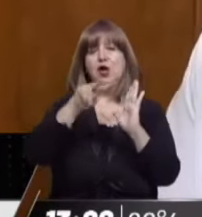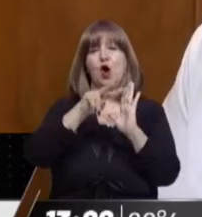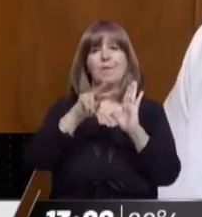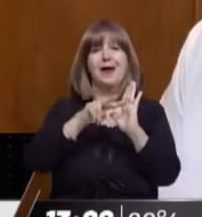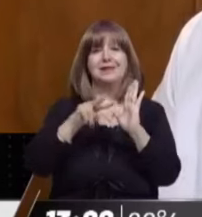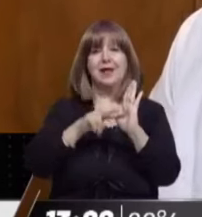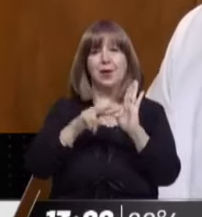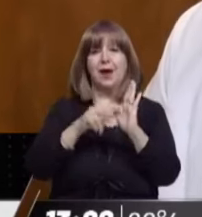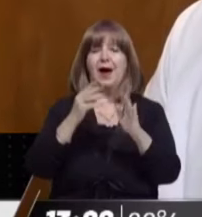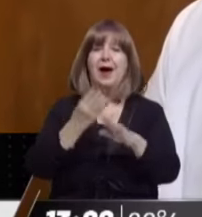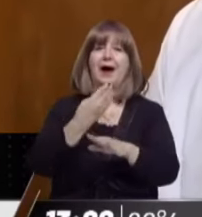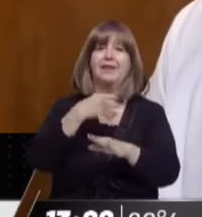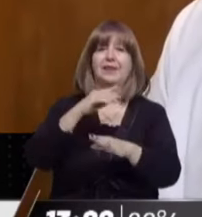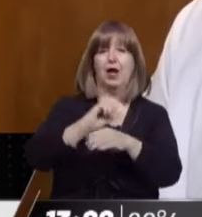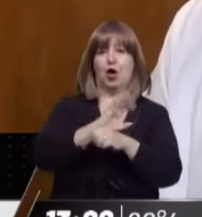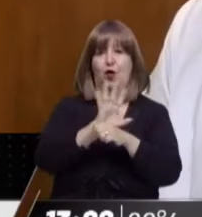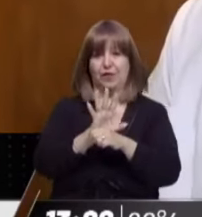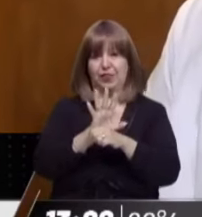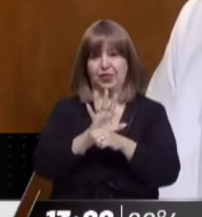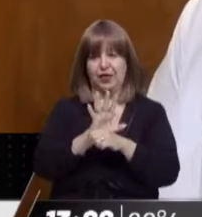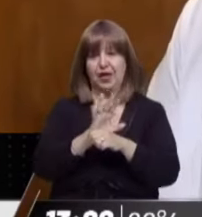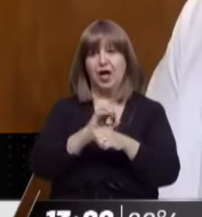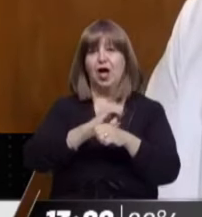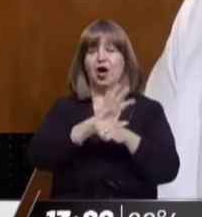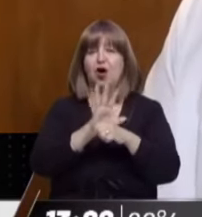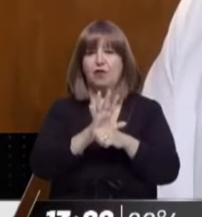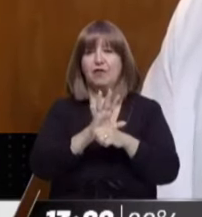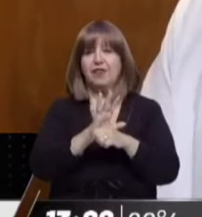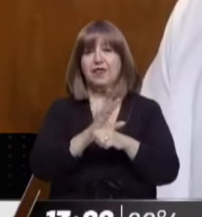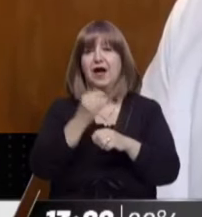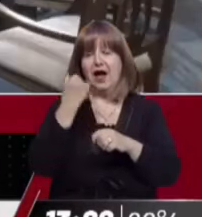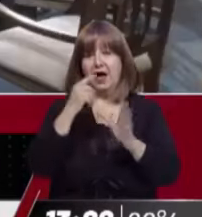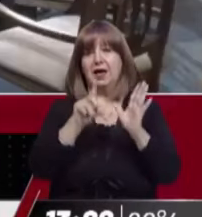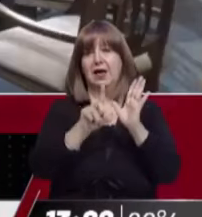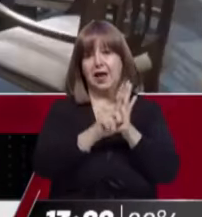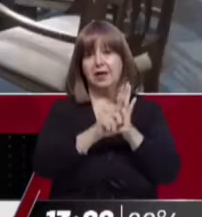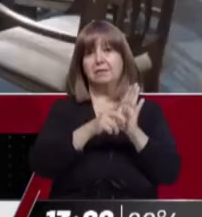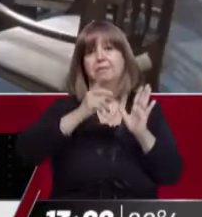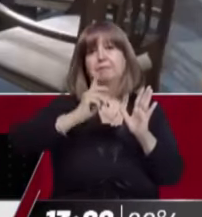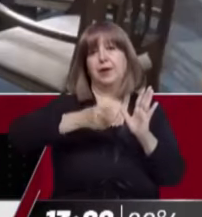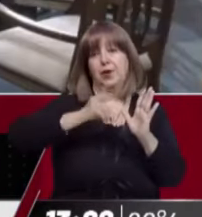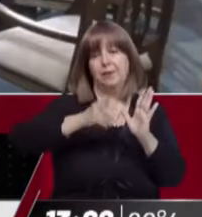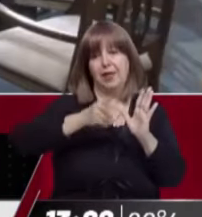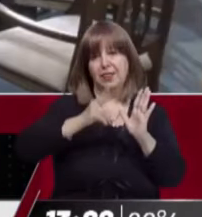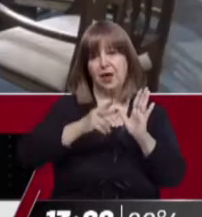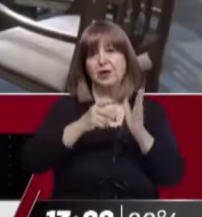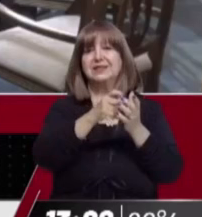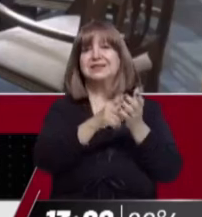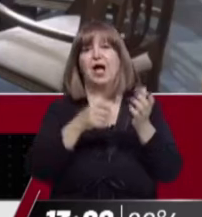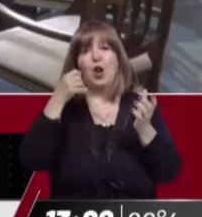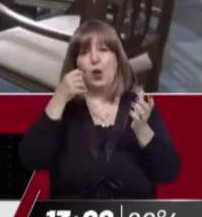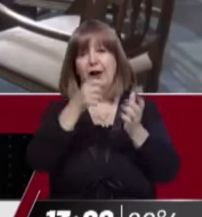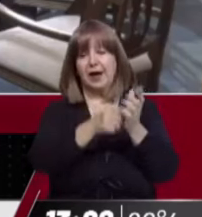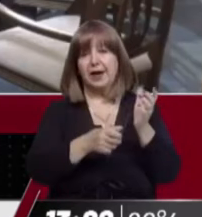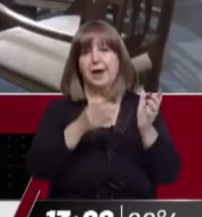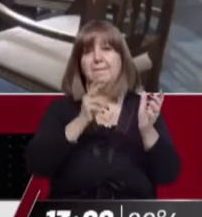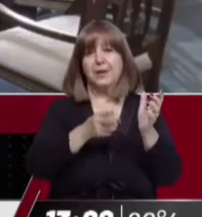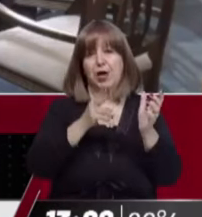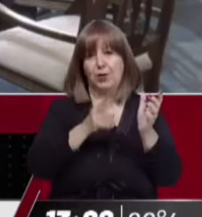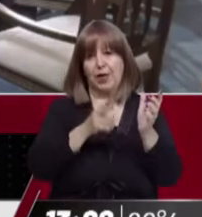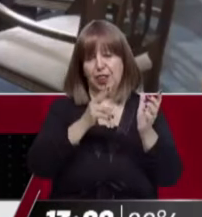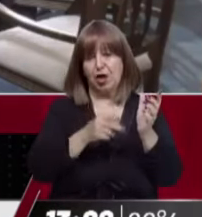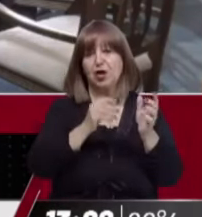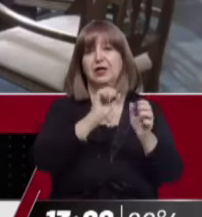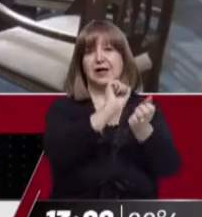precovid que había autorizado flexibilizar la una prohibición que está en la ley que es la prohibición de tener este tipo de aparatos por interno